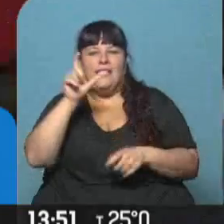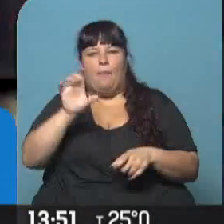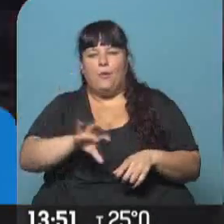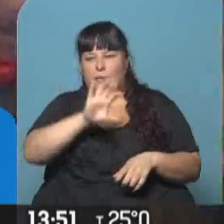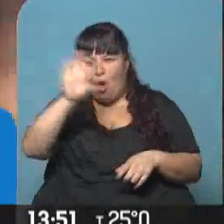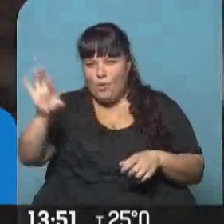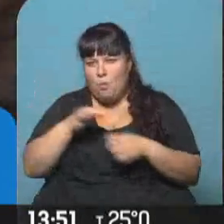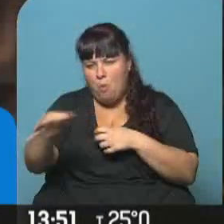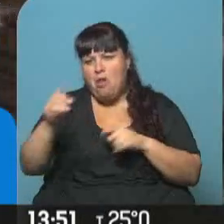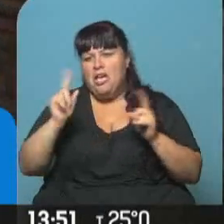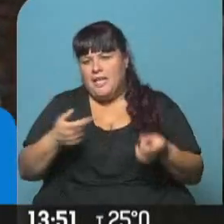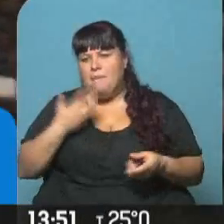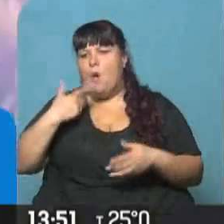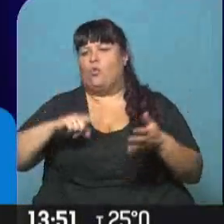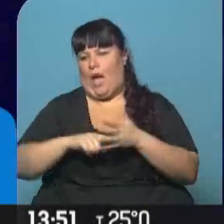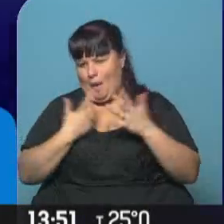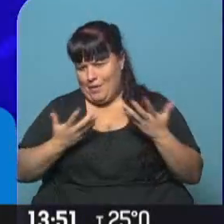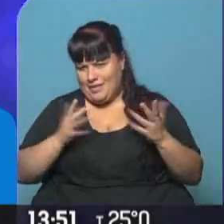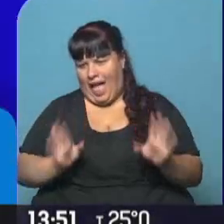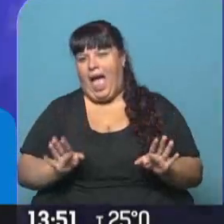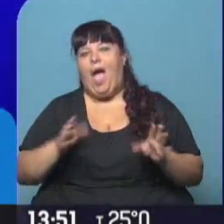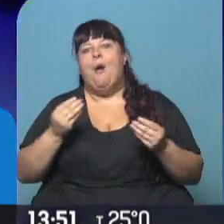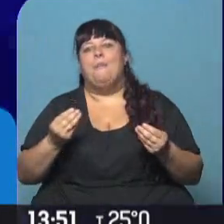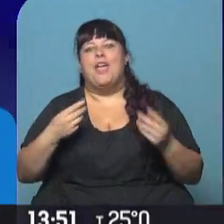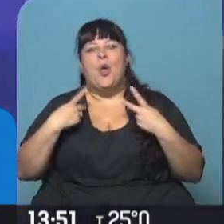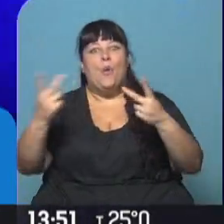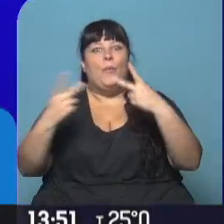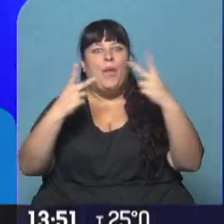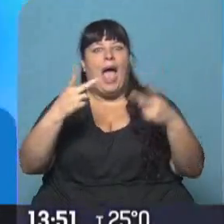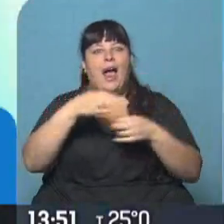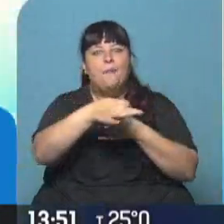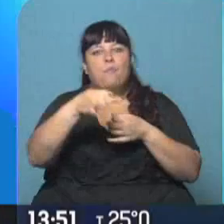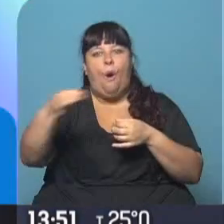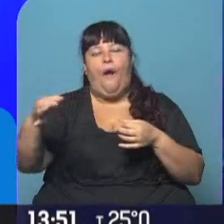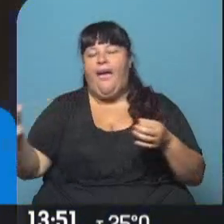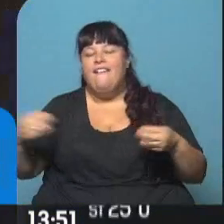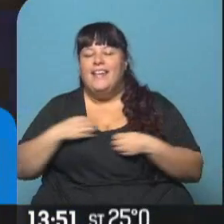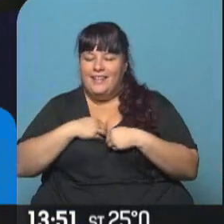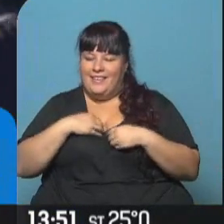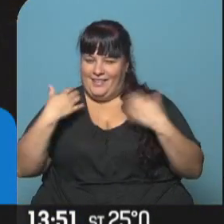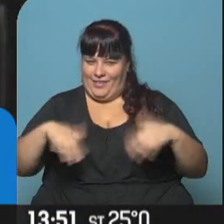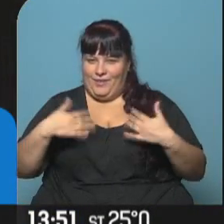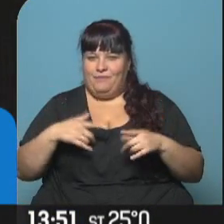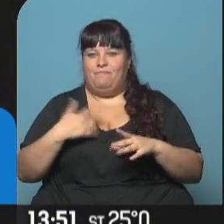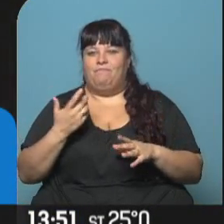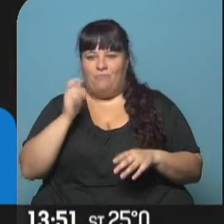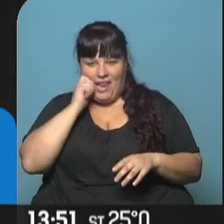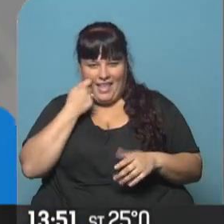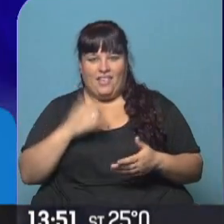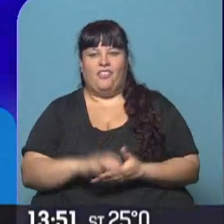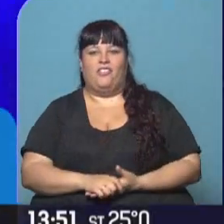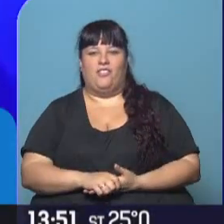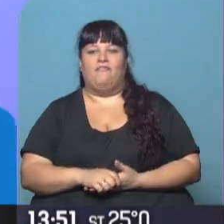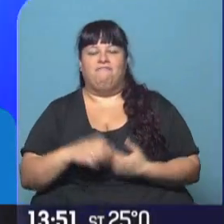interior. También nos gusta la capital, por supuesto, pero el hecho de salir de gira por el interior es algo que lo sentimos muy, muy agradable y